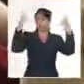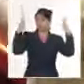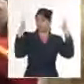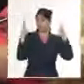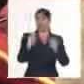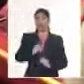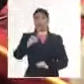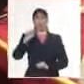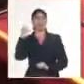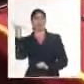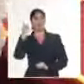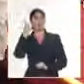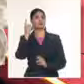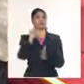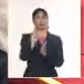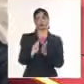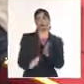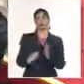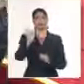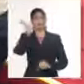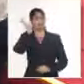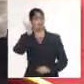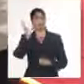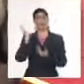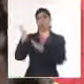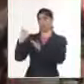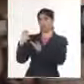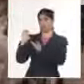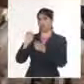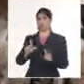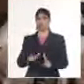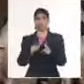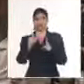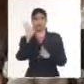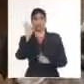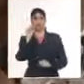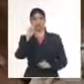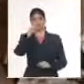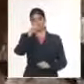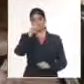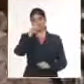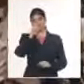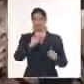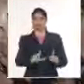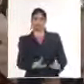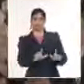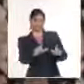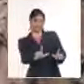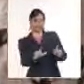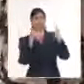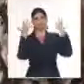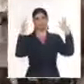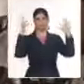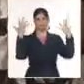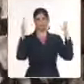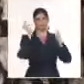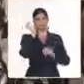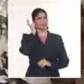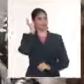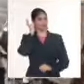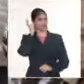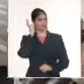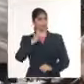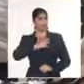de Literatura Nancy Morejón en su 80 cumpleaños. Nancy, una mujer que es